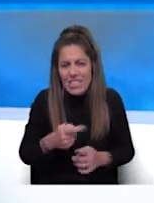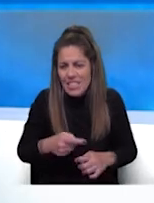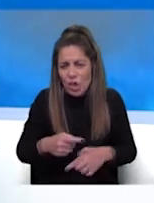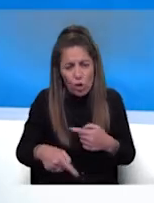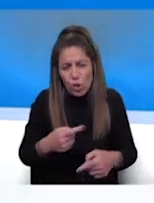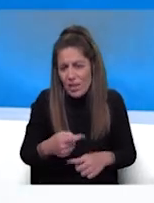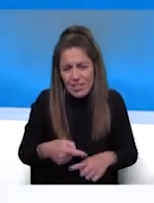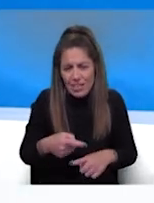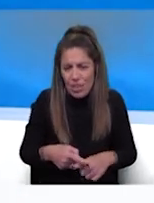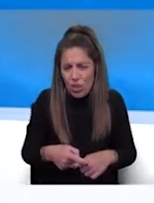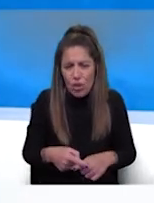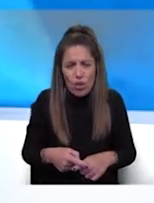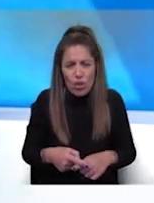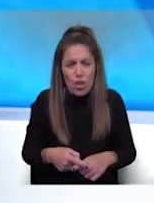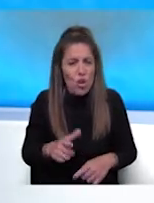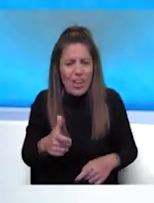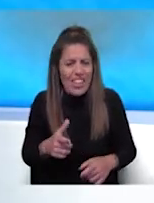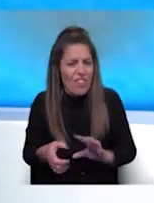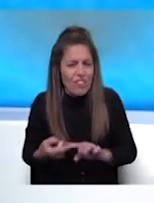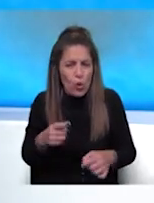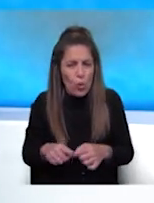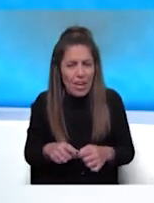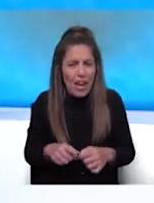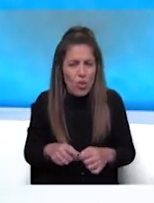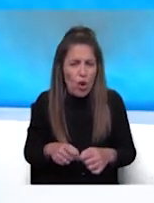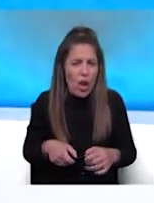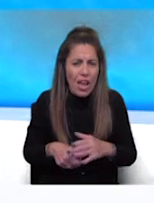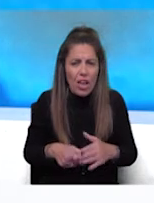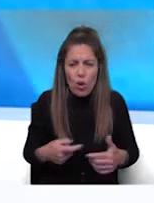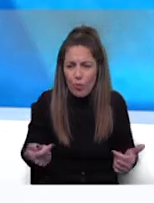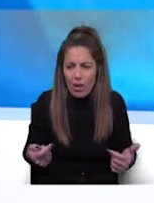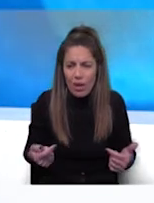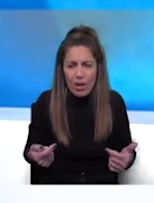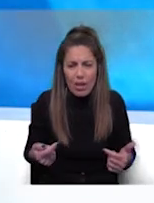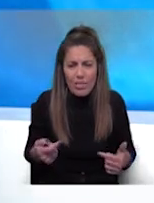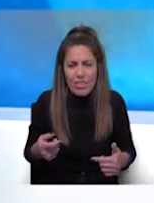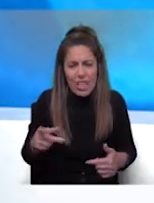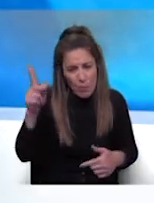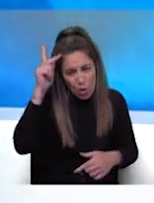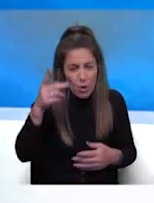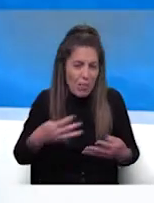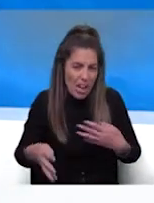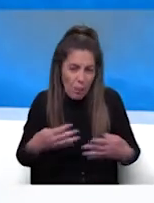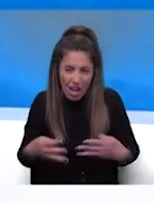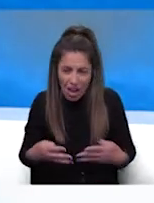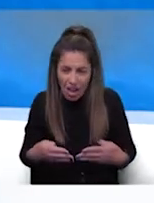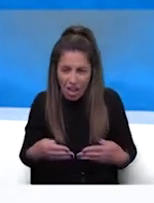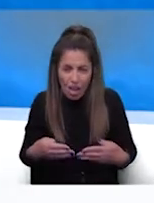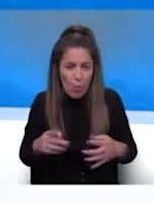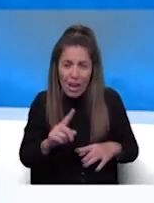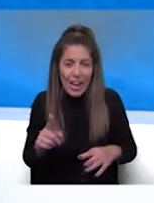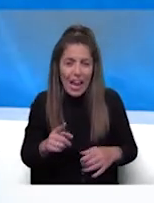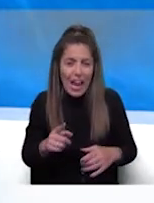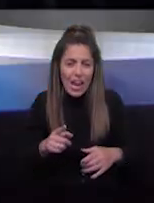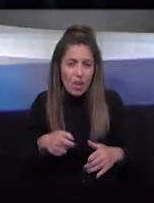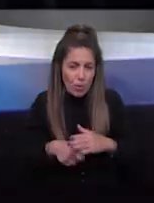siguen existiendo. No hay nadie vinculado a las coimas de Odebrecht en Perú y Panamá, porque acá no hubo coimas